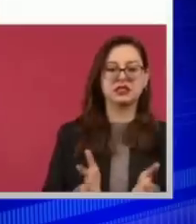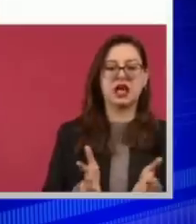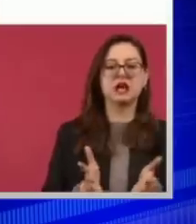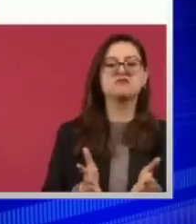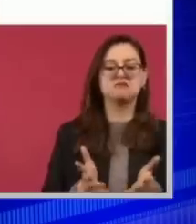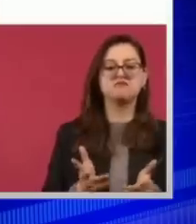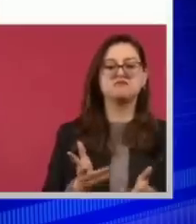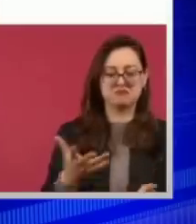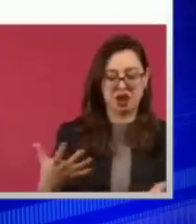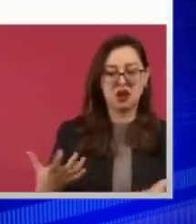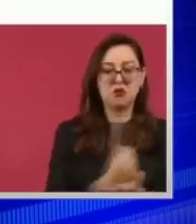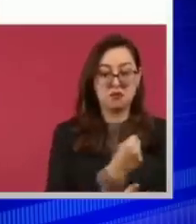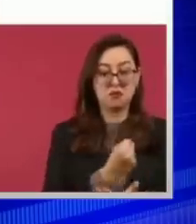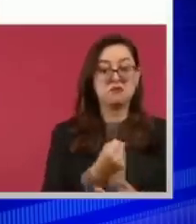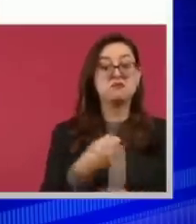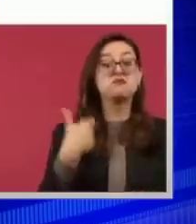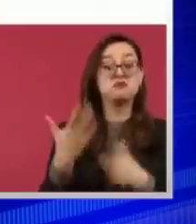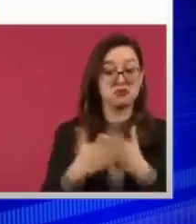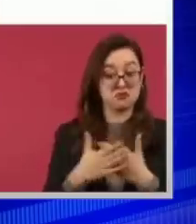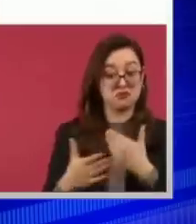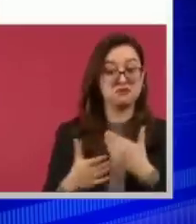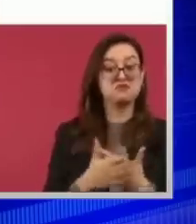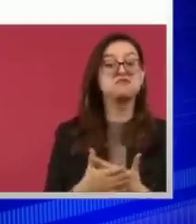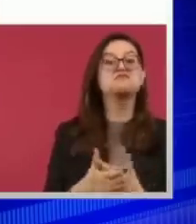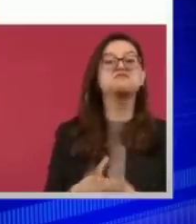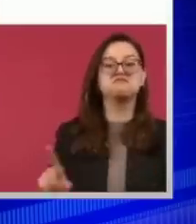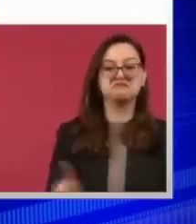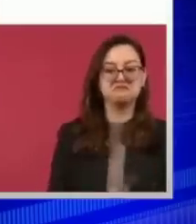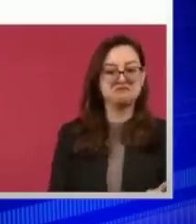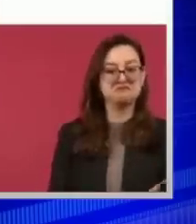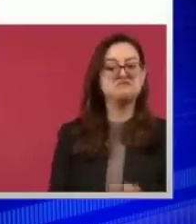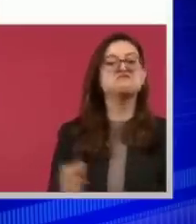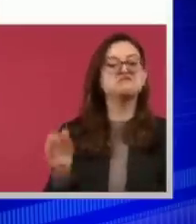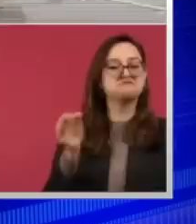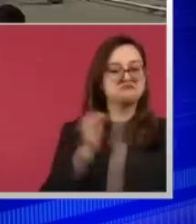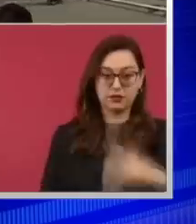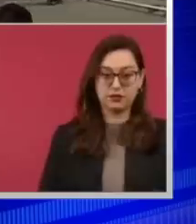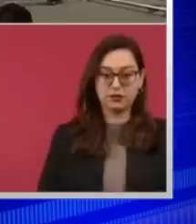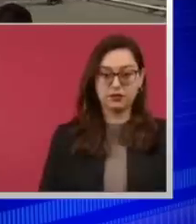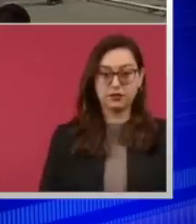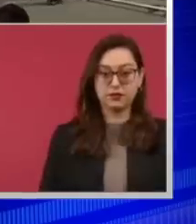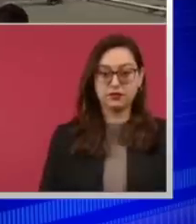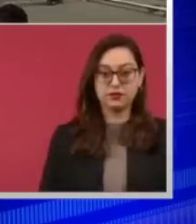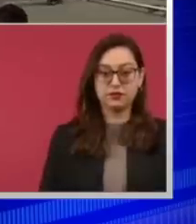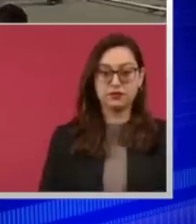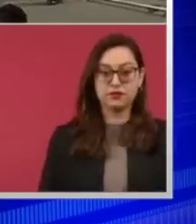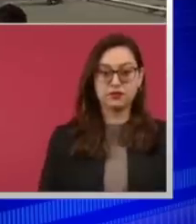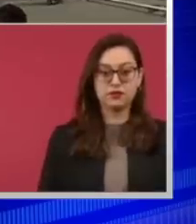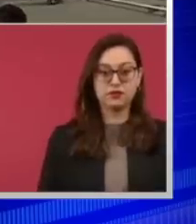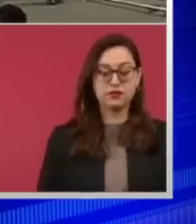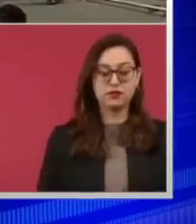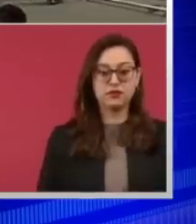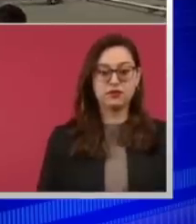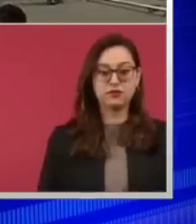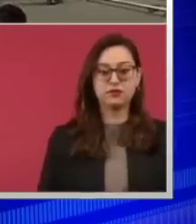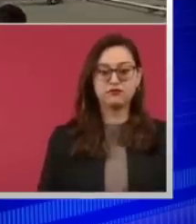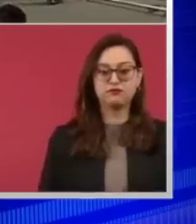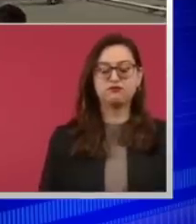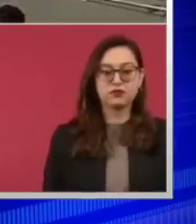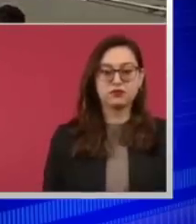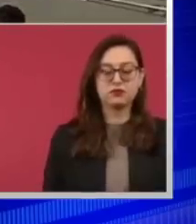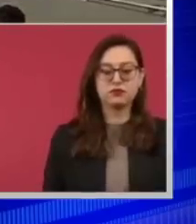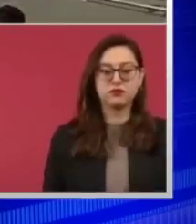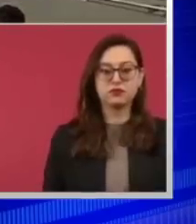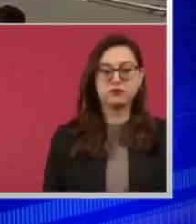regreso eso se llama karma o justicia divina estado en rituales donde quiera que